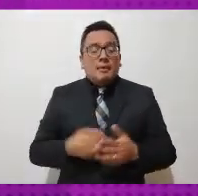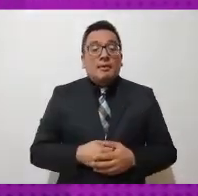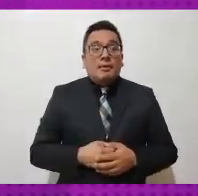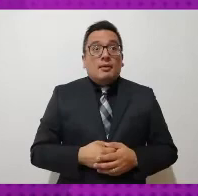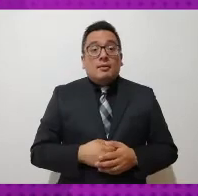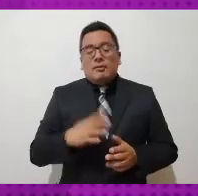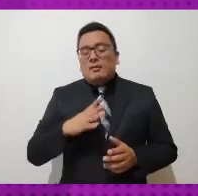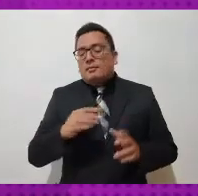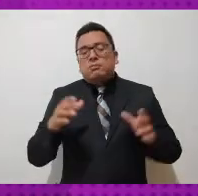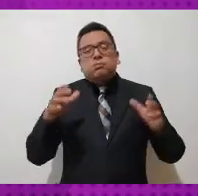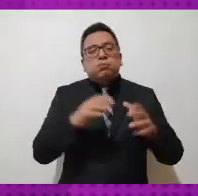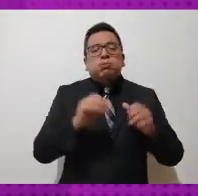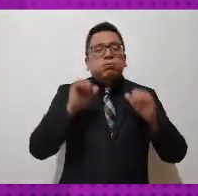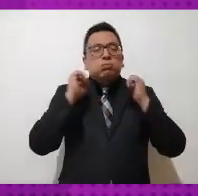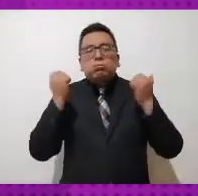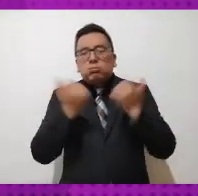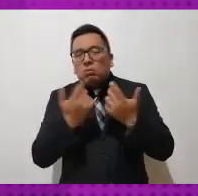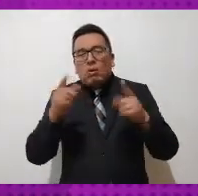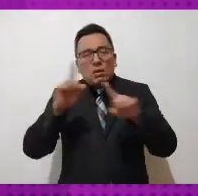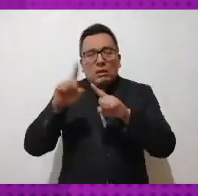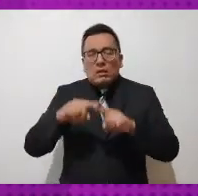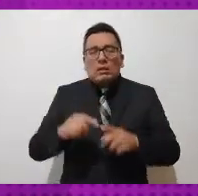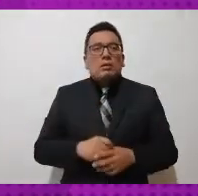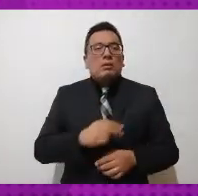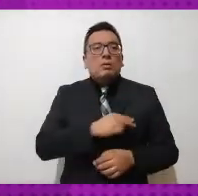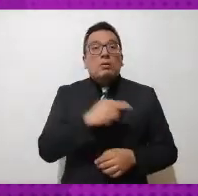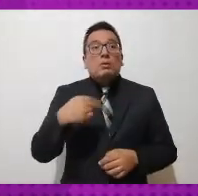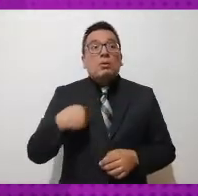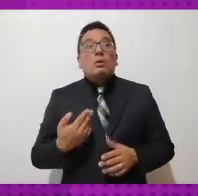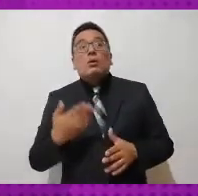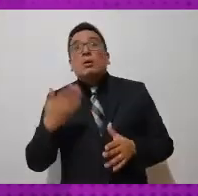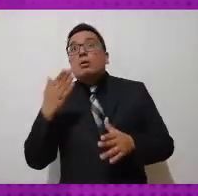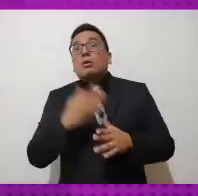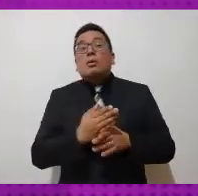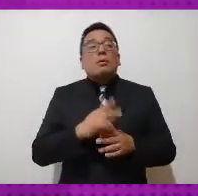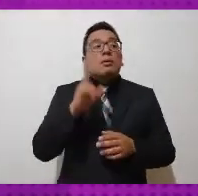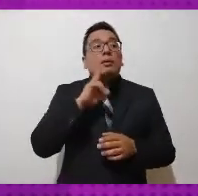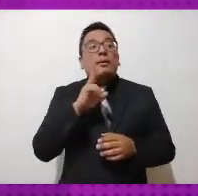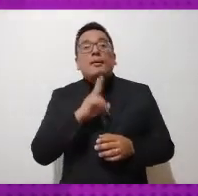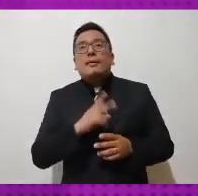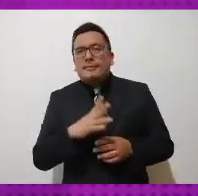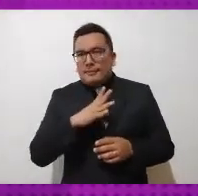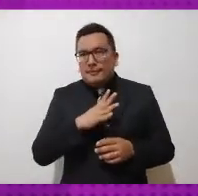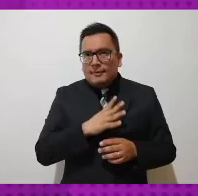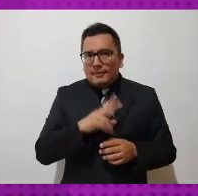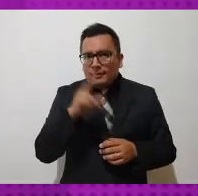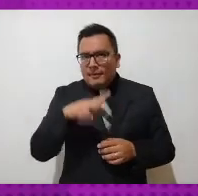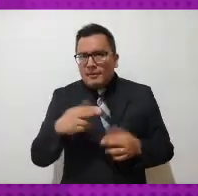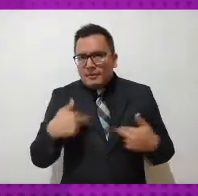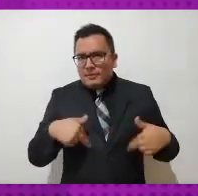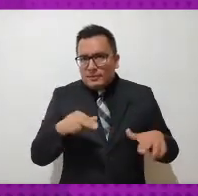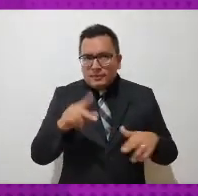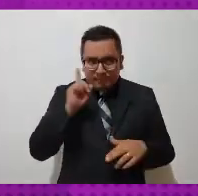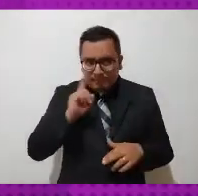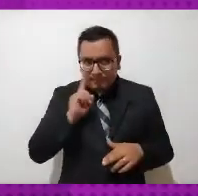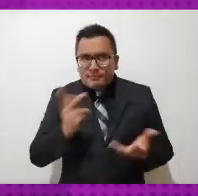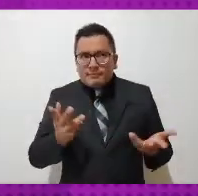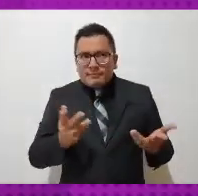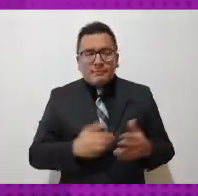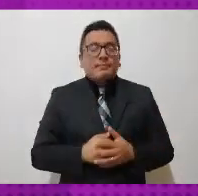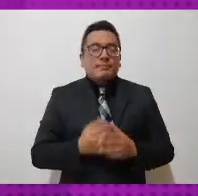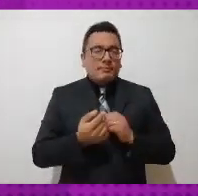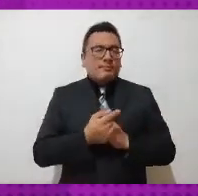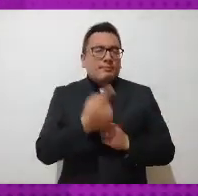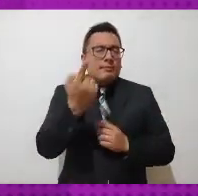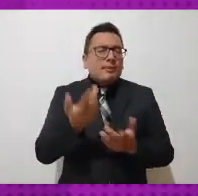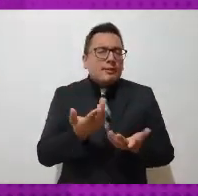sea, consejos, asociaciones, gabinetes, donde lleguemos a una comida, inclusive ver que sí exista un espacio representado de mujeres.